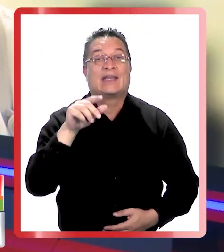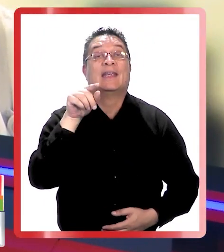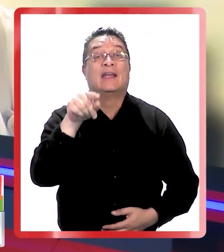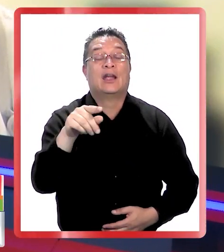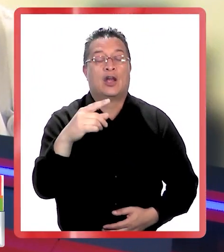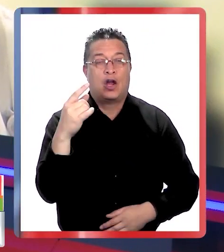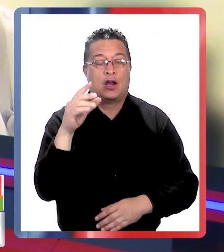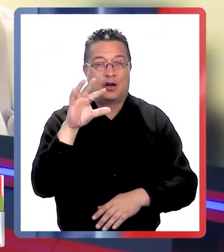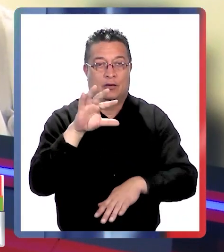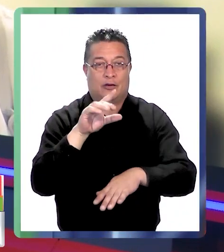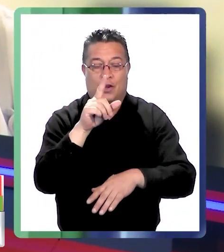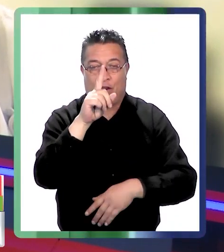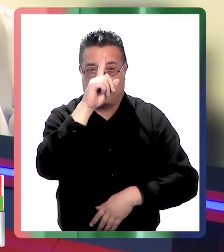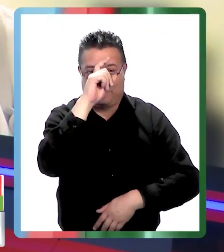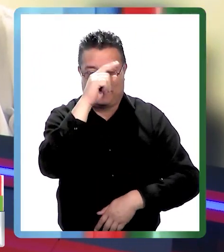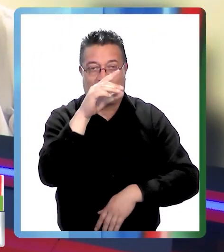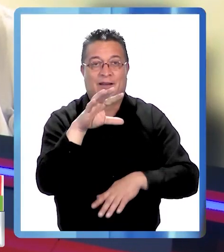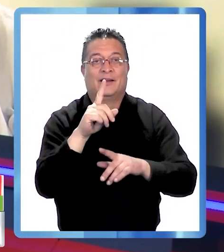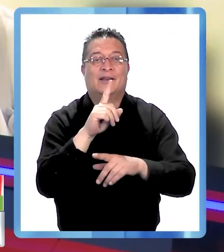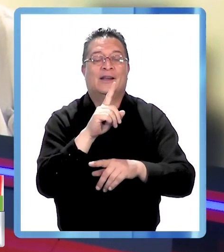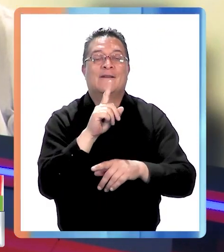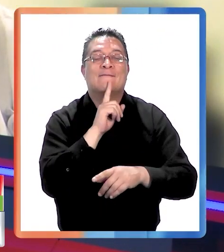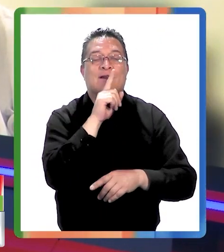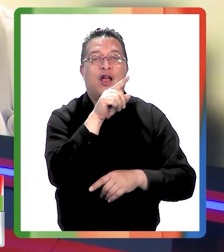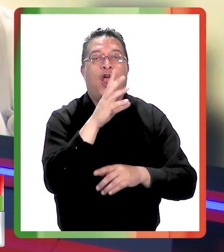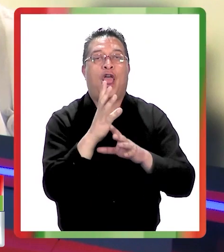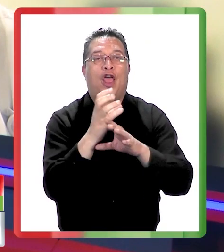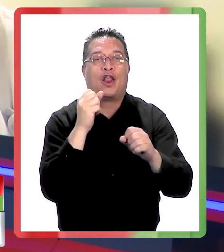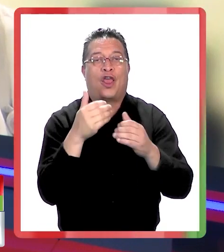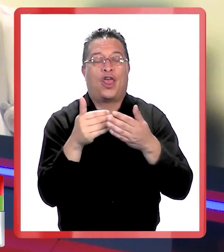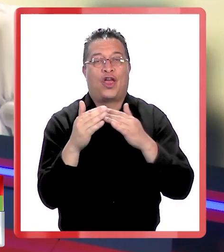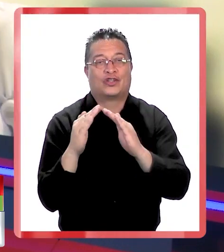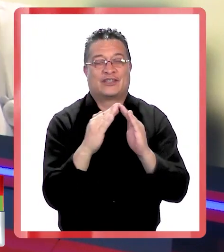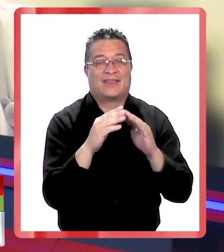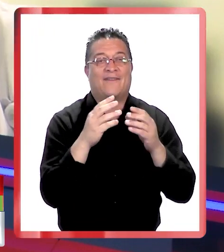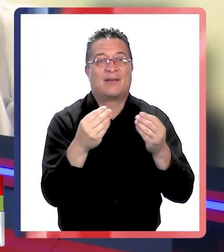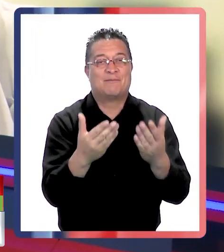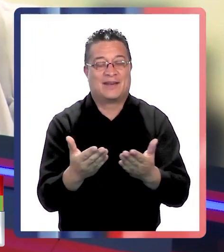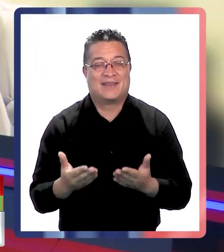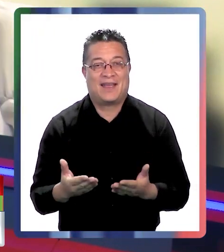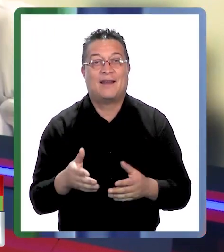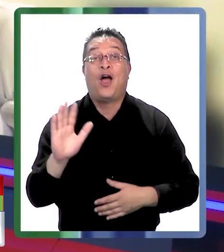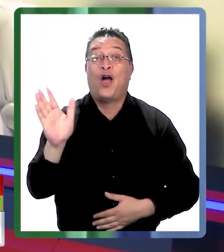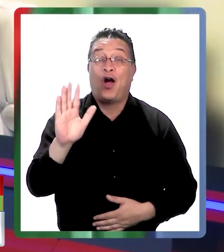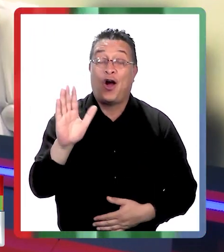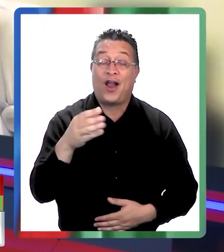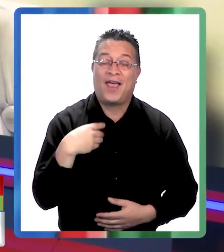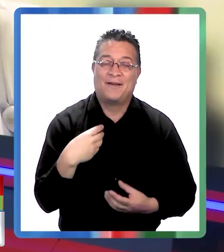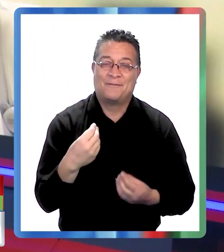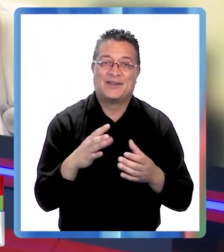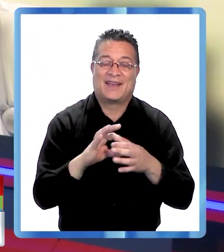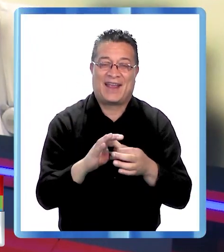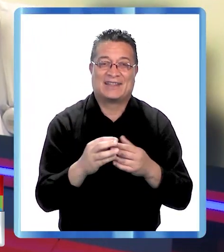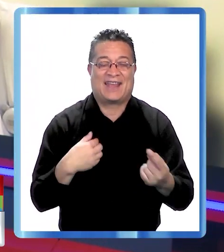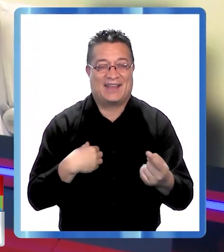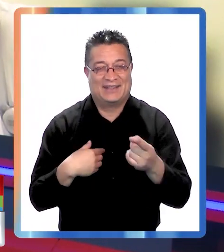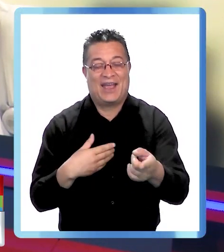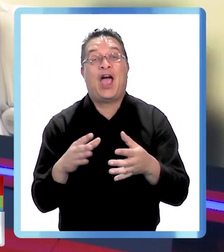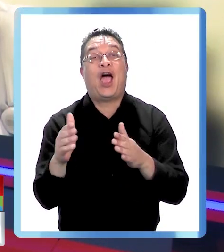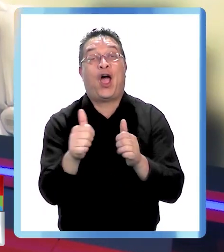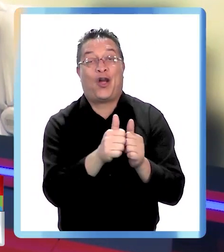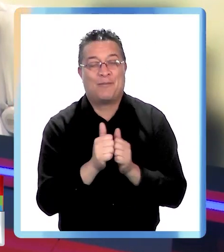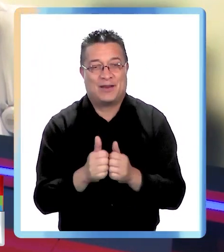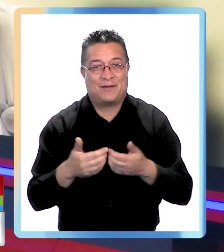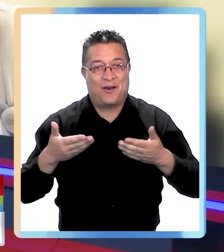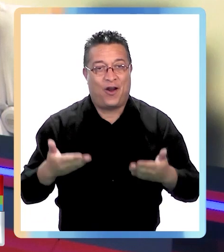Clínica Universidad de los Andes. ¿Cómo está, doctora? Bienvenida. Hola, Catalina. Muchas gracias por la invitación. Muchas gracias por